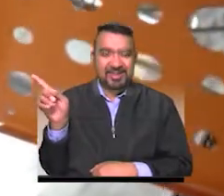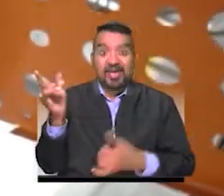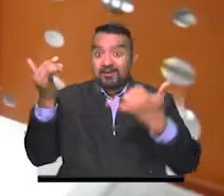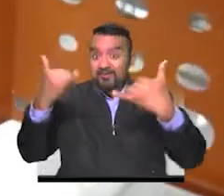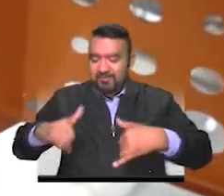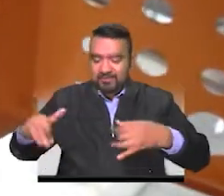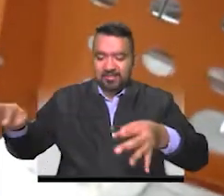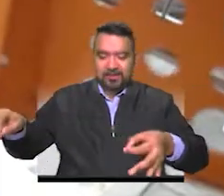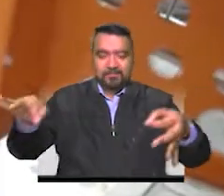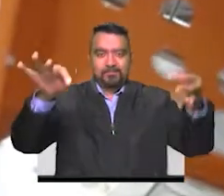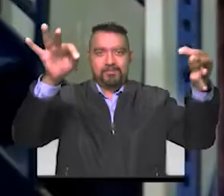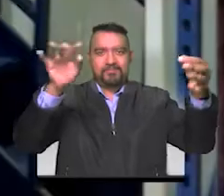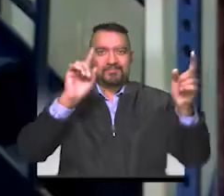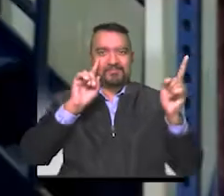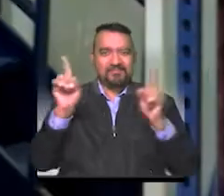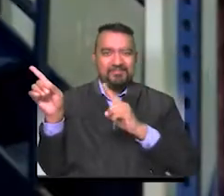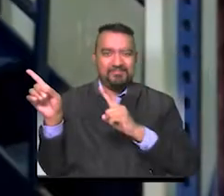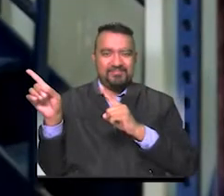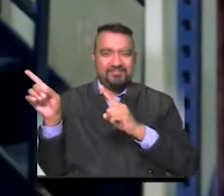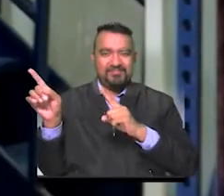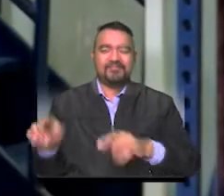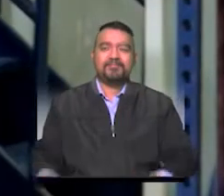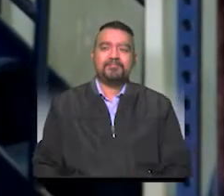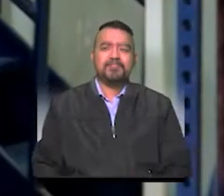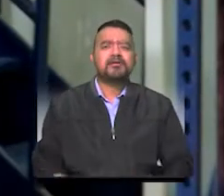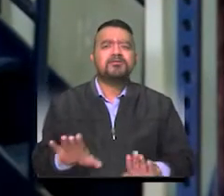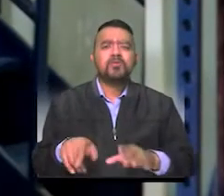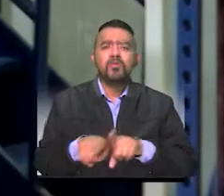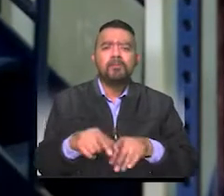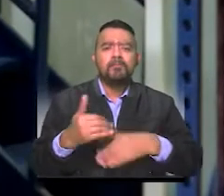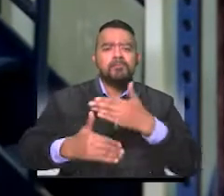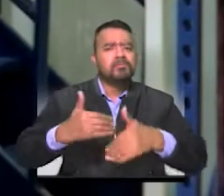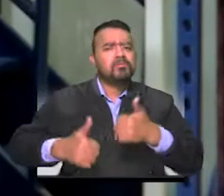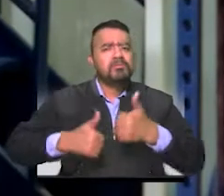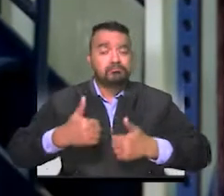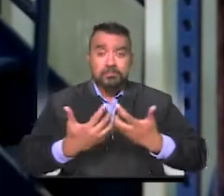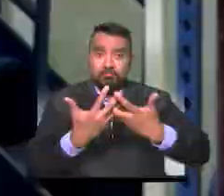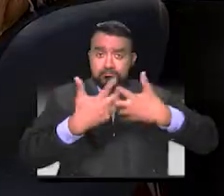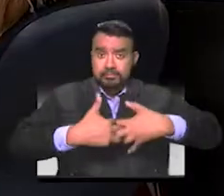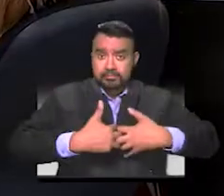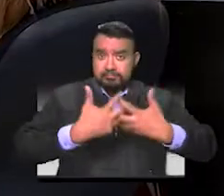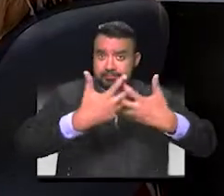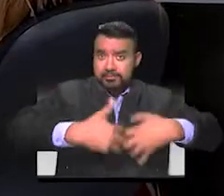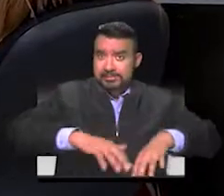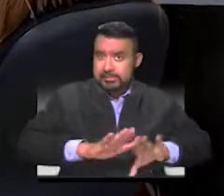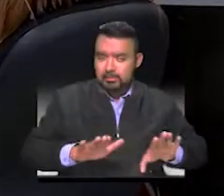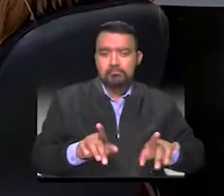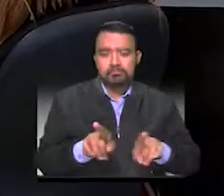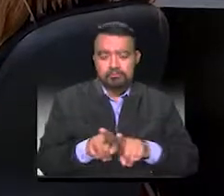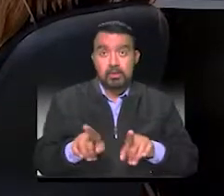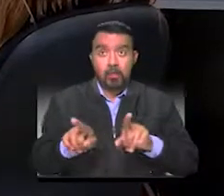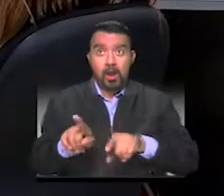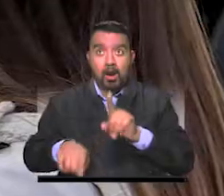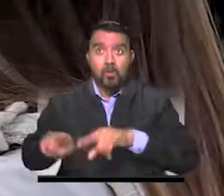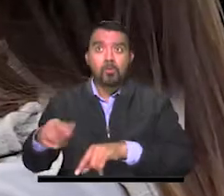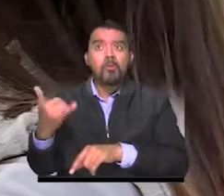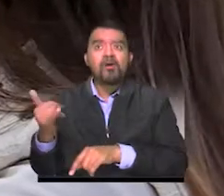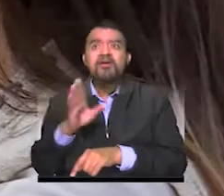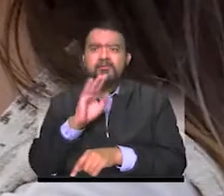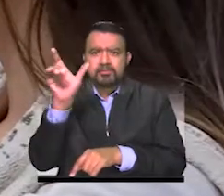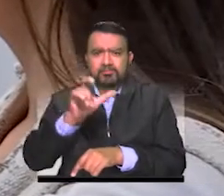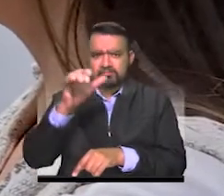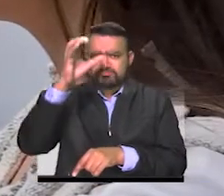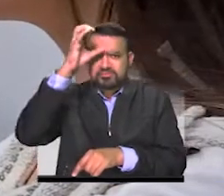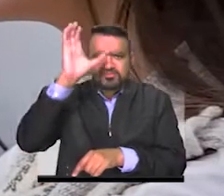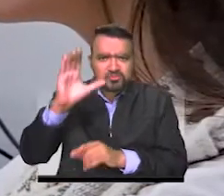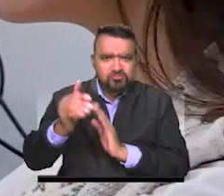es que nuestro proceso no solamente es fabricar. Nosotros aquí en Itagüí también diseñamos, fabricamos y ya